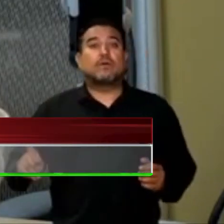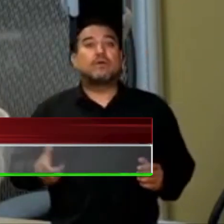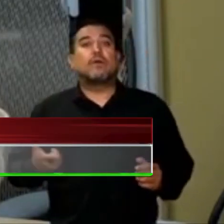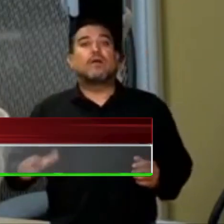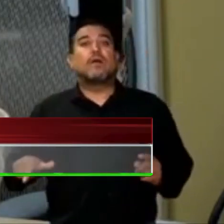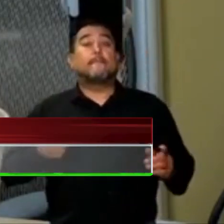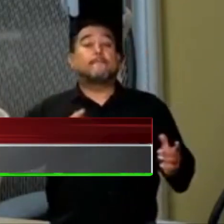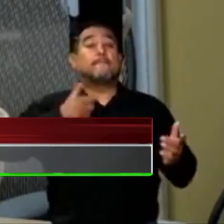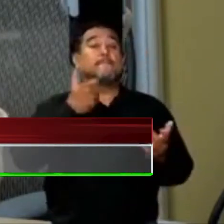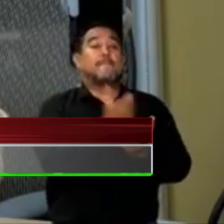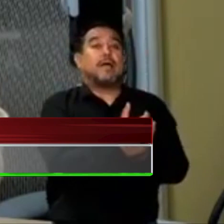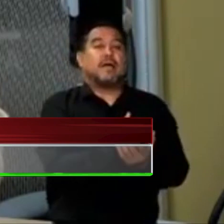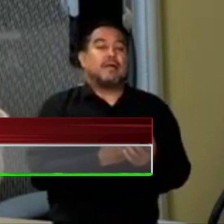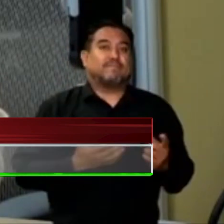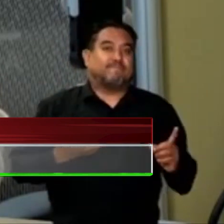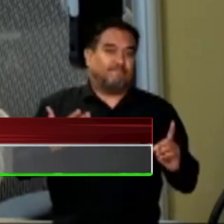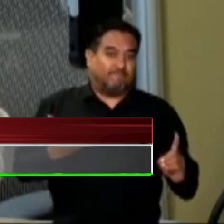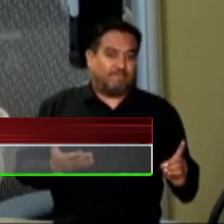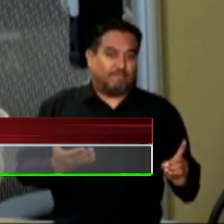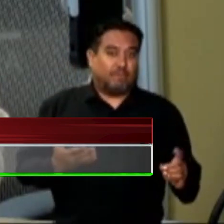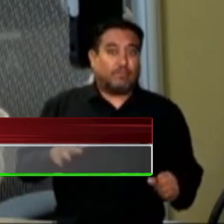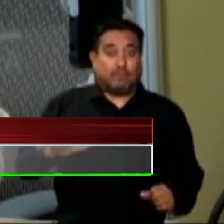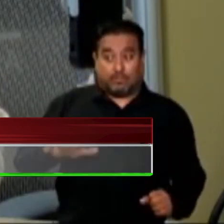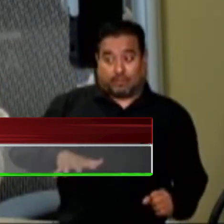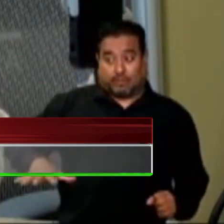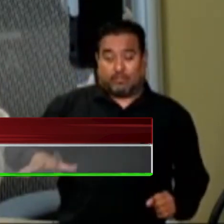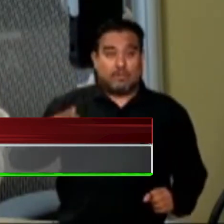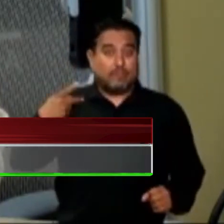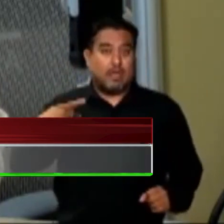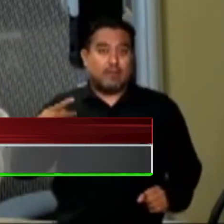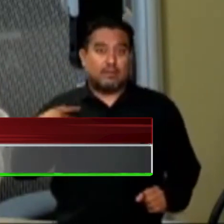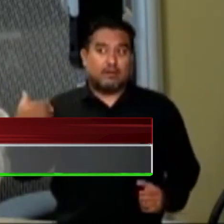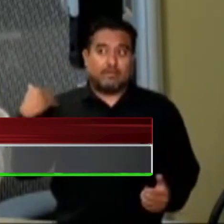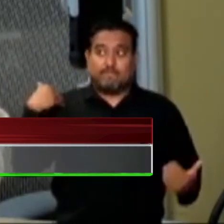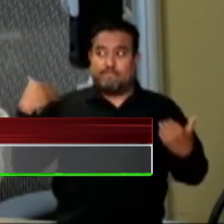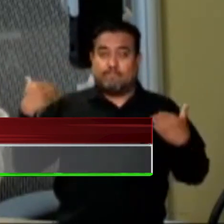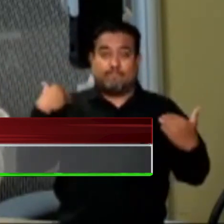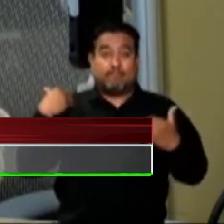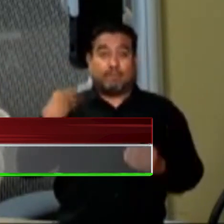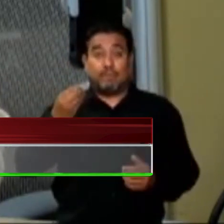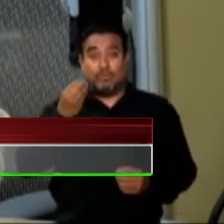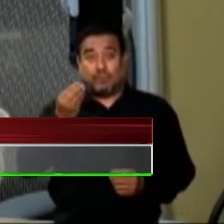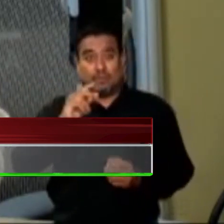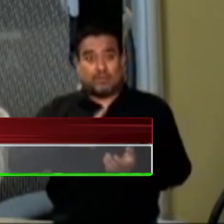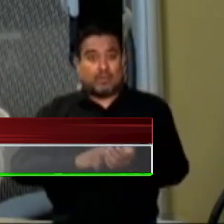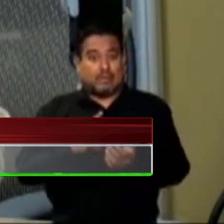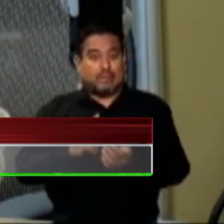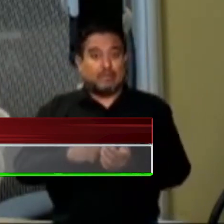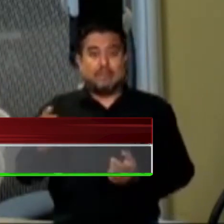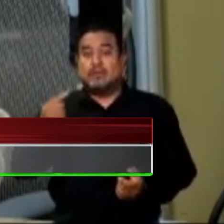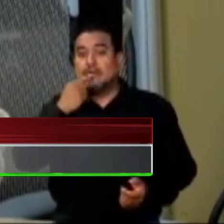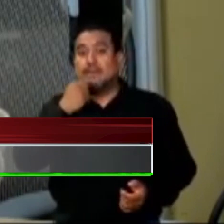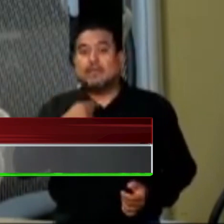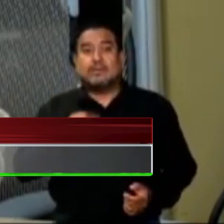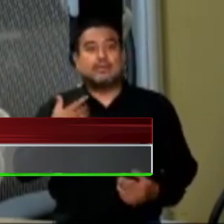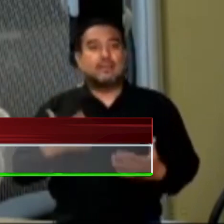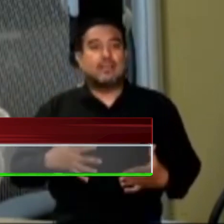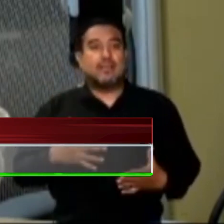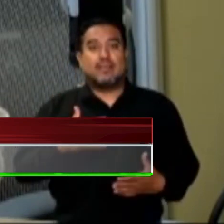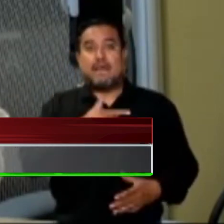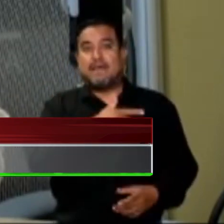sola persona que no me haya comentado a lo largo y ancho del estado, en los recorridos que hemos hecho, que es una